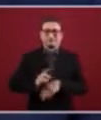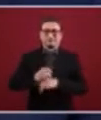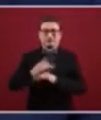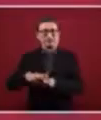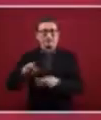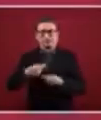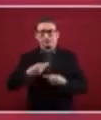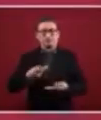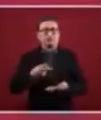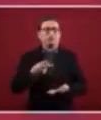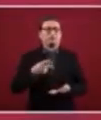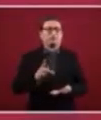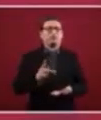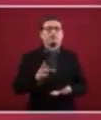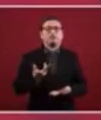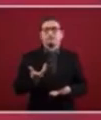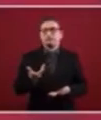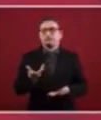pero que